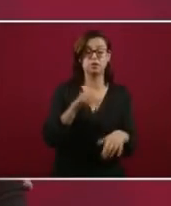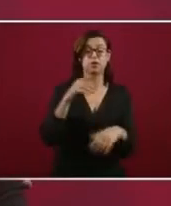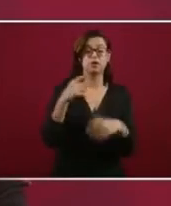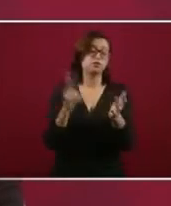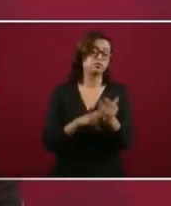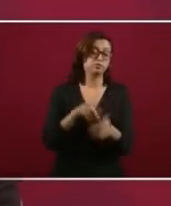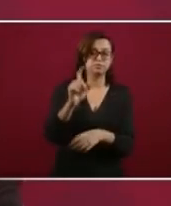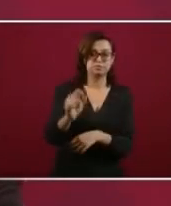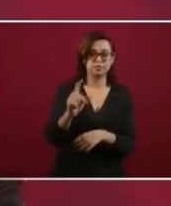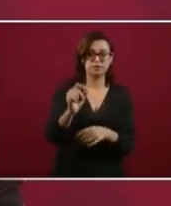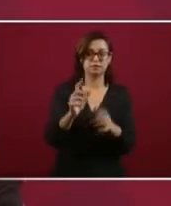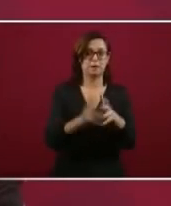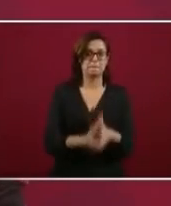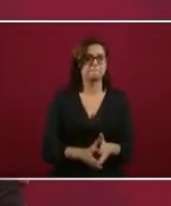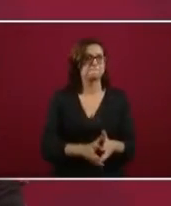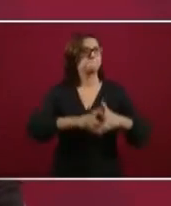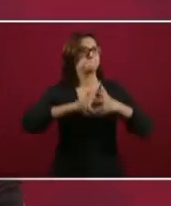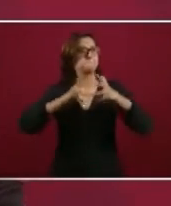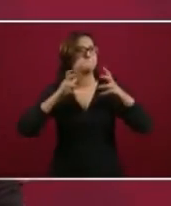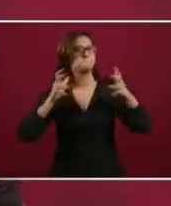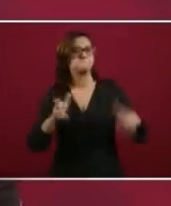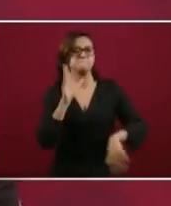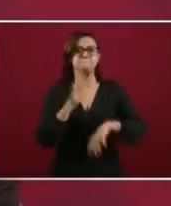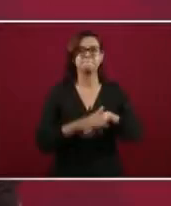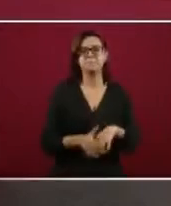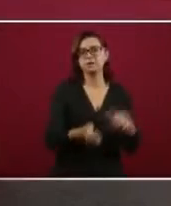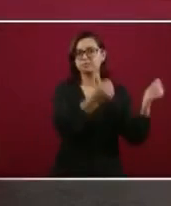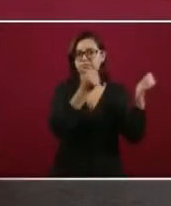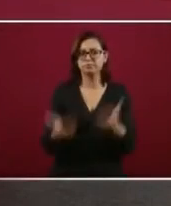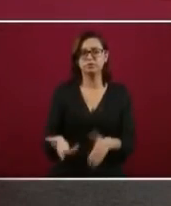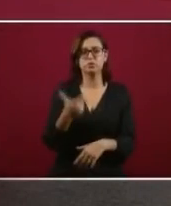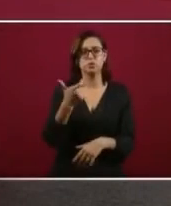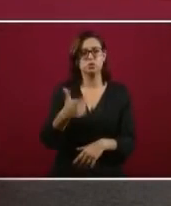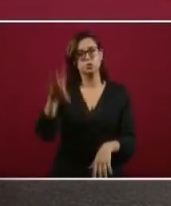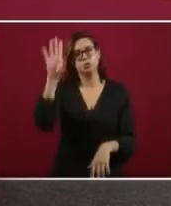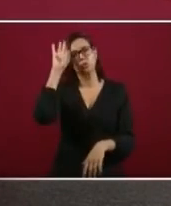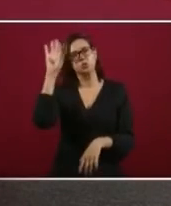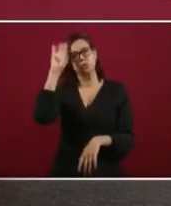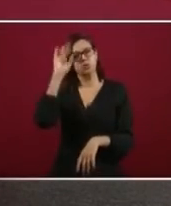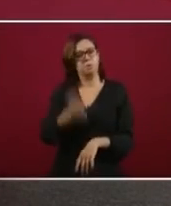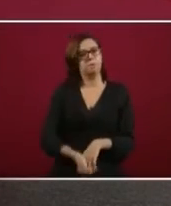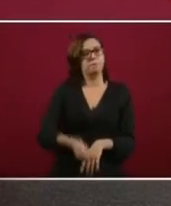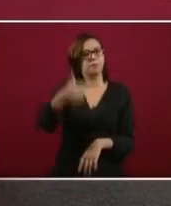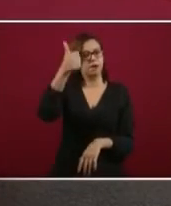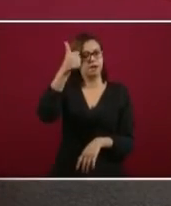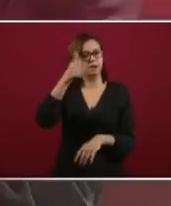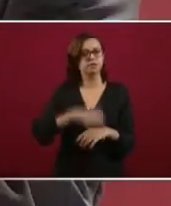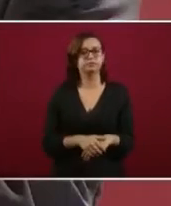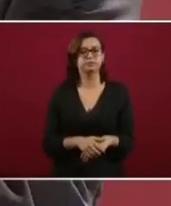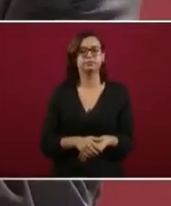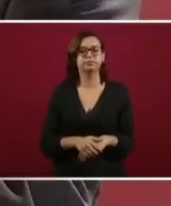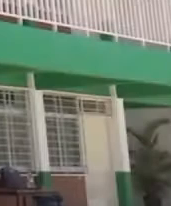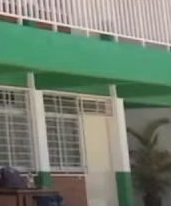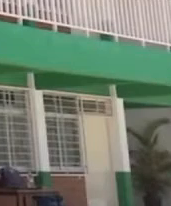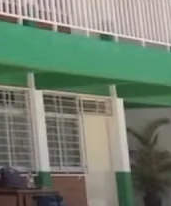pública para aumentar la producción petrolera luego de que gobiernos anteriores no invirtieron en Petróleos Mexicanos.